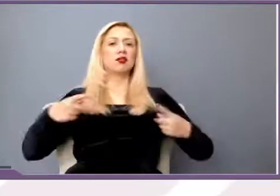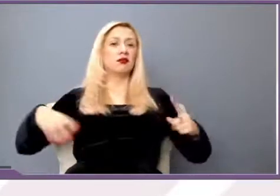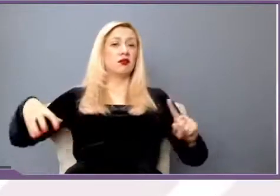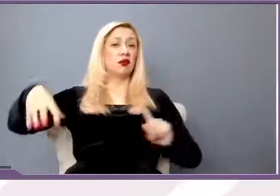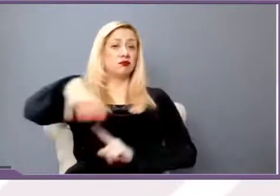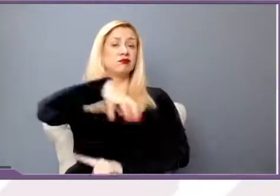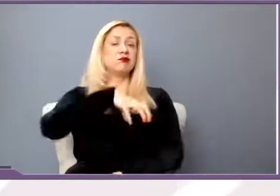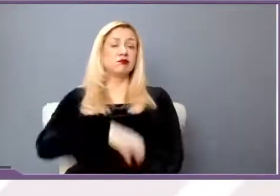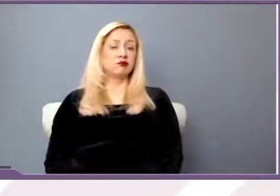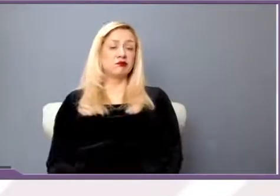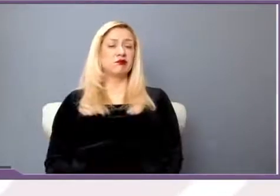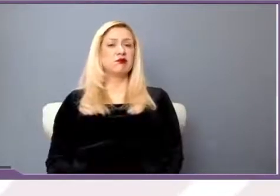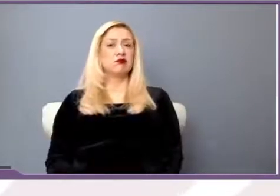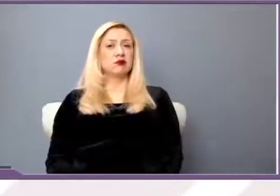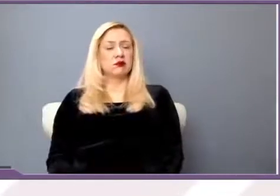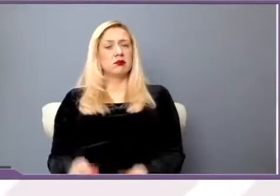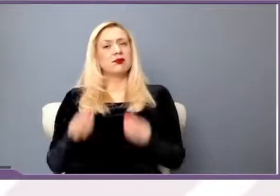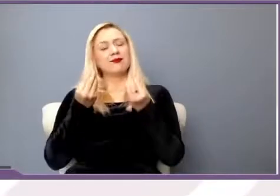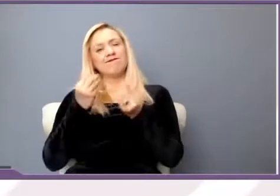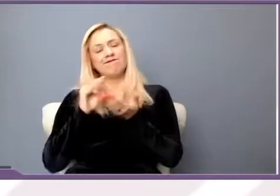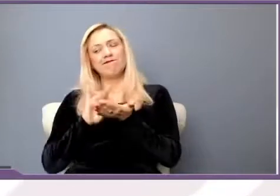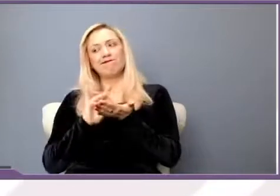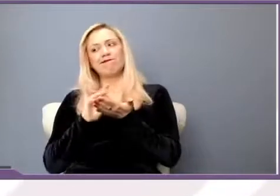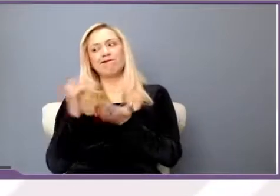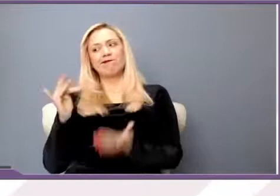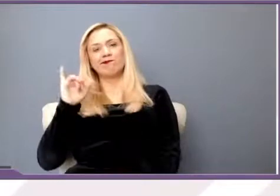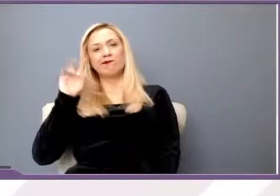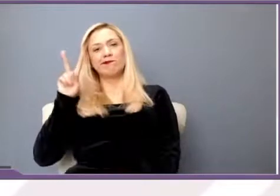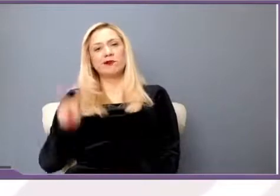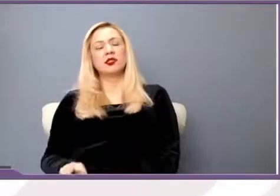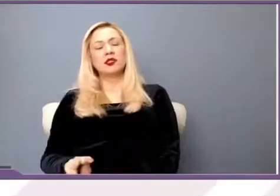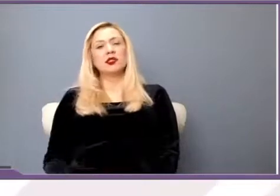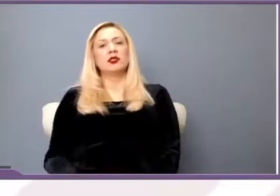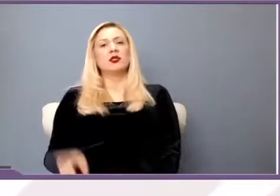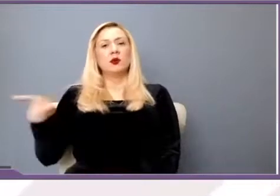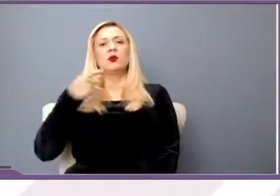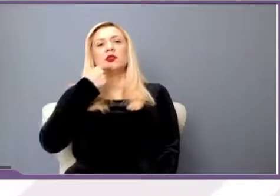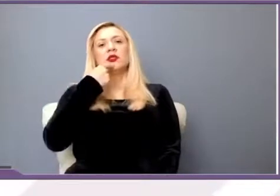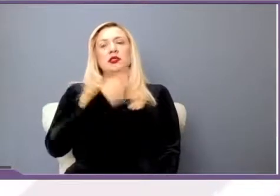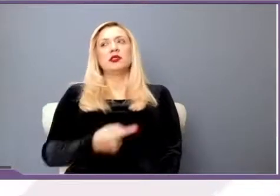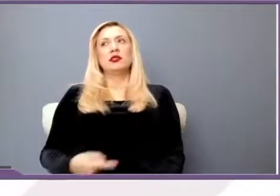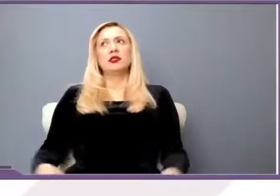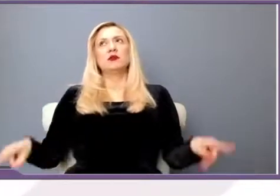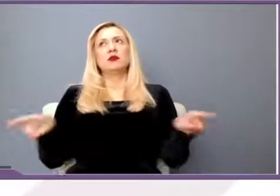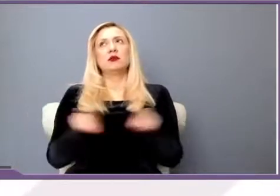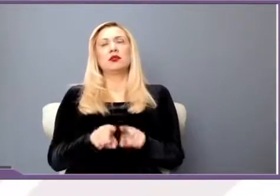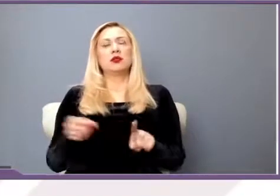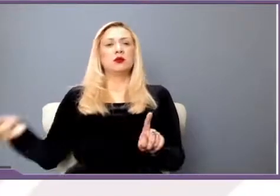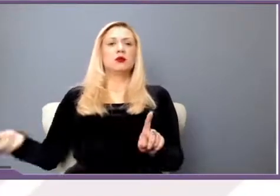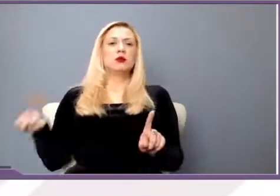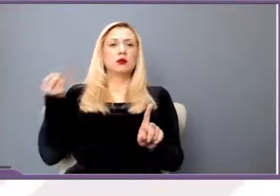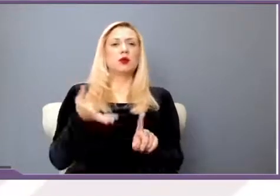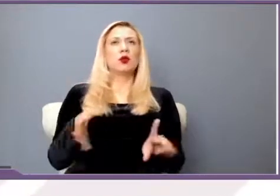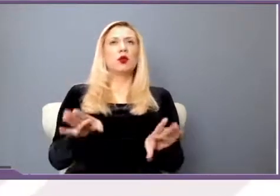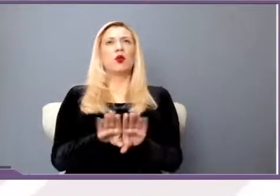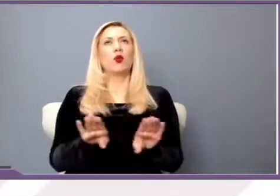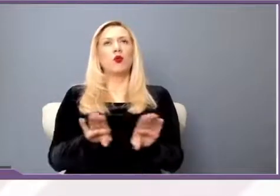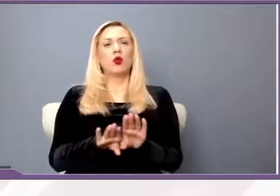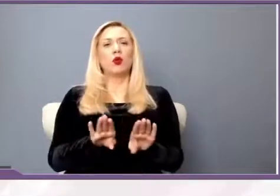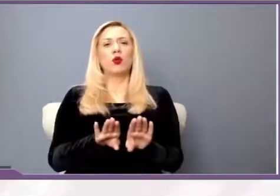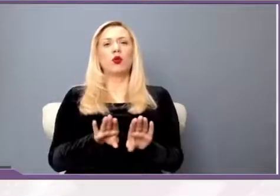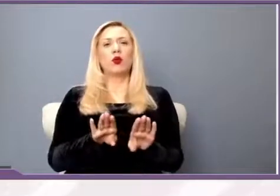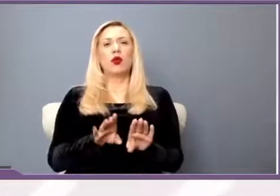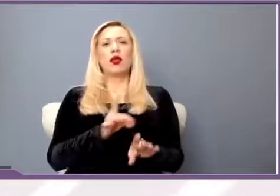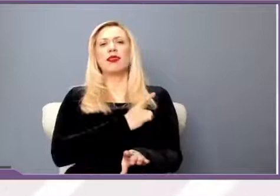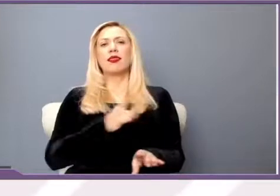Muchas gracias, Itzel. Como bien mencionas, hay una estructura que nos va justo marcando cómo deben ser los